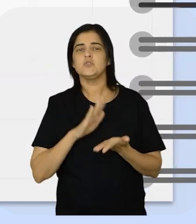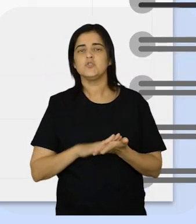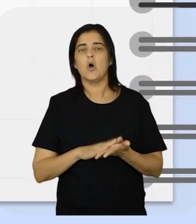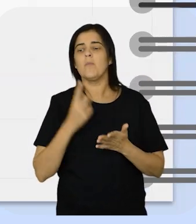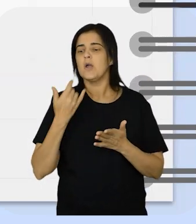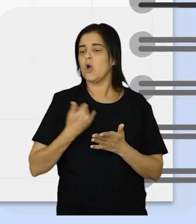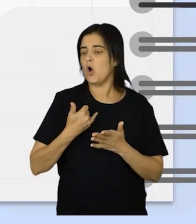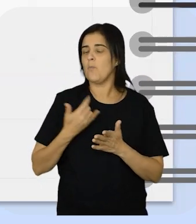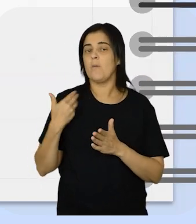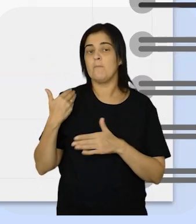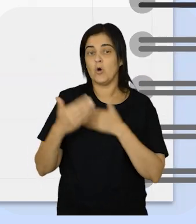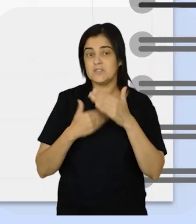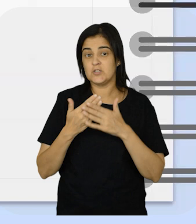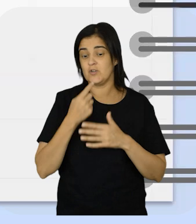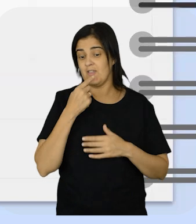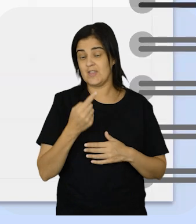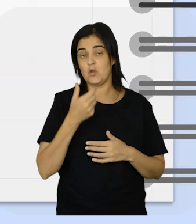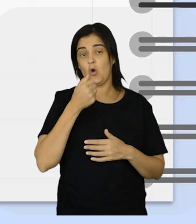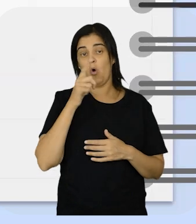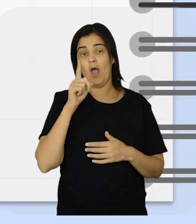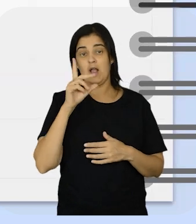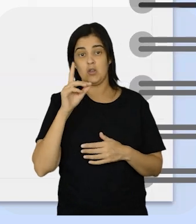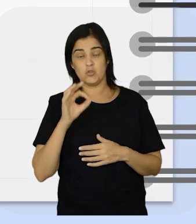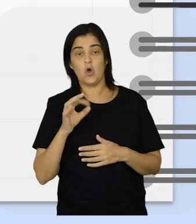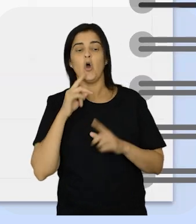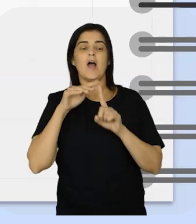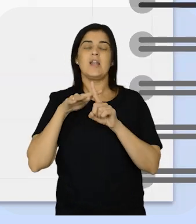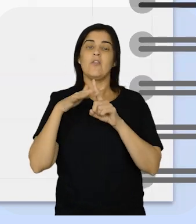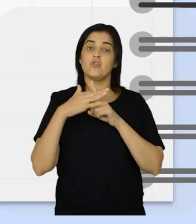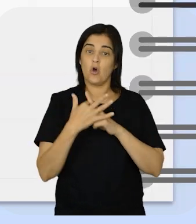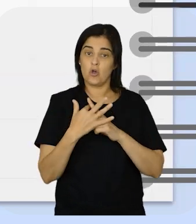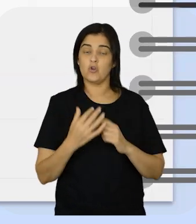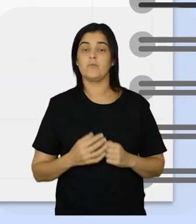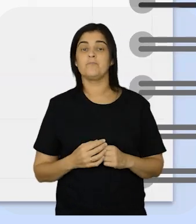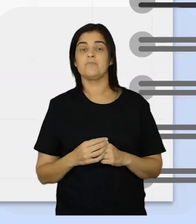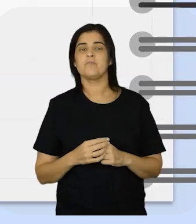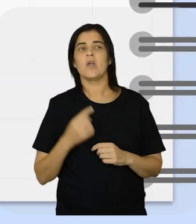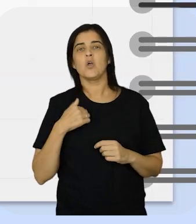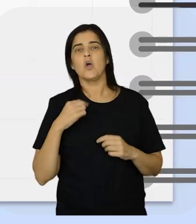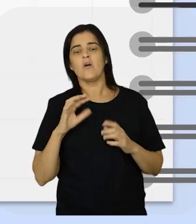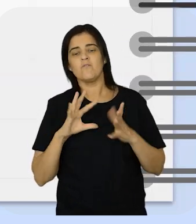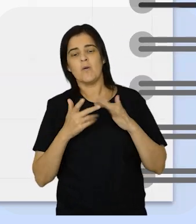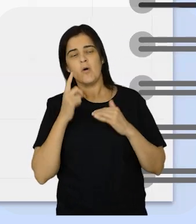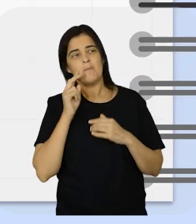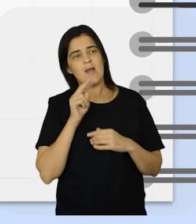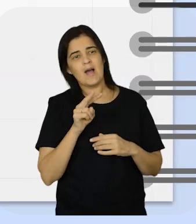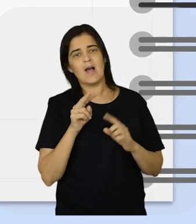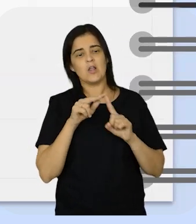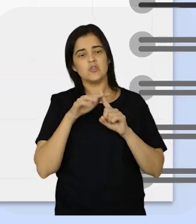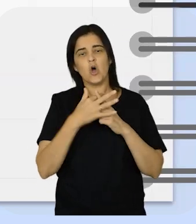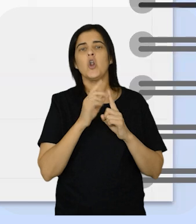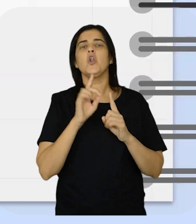el proceso, como habló Aldo, con el entorno, ¿sí? Situar nuestra mirada en el entorno y no quedarnos en